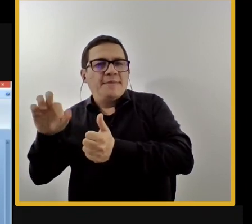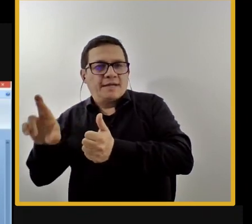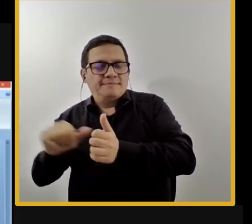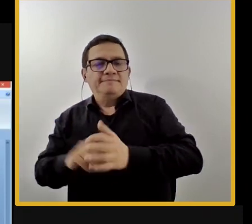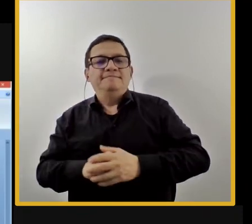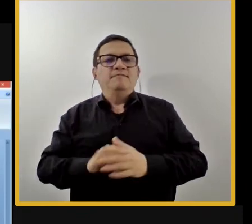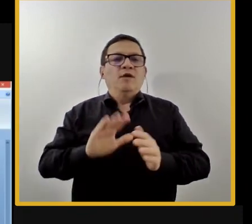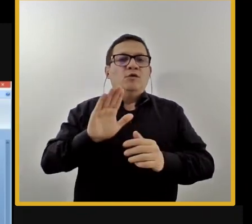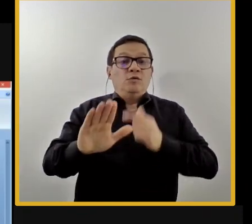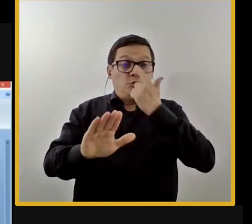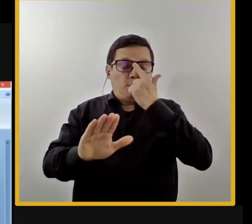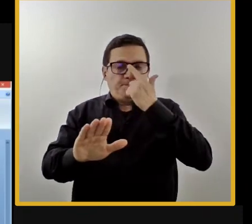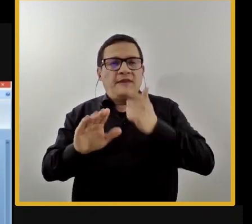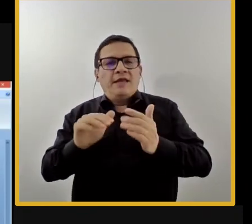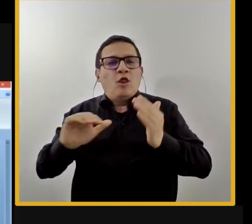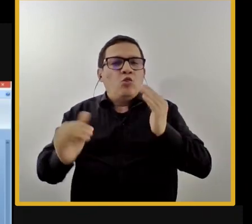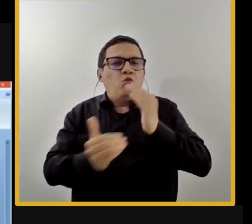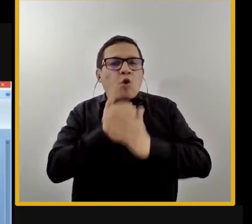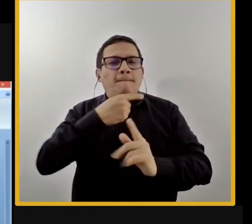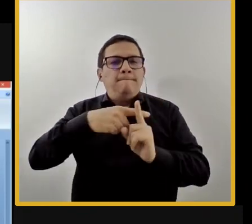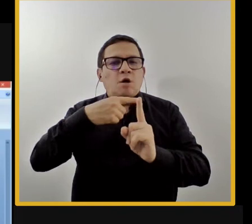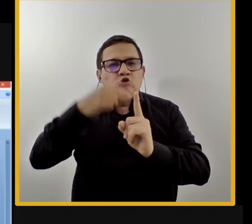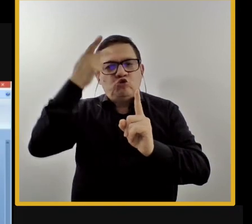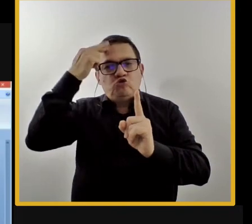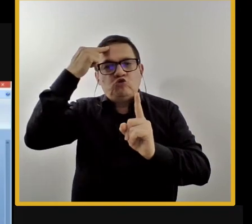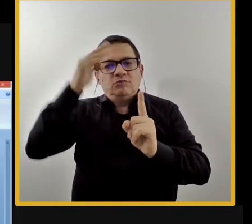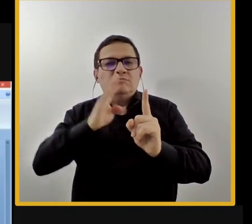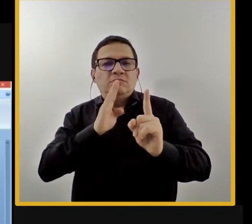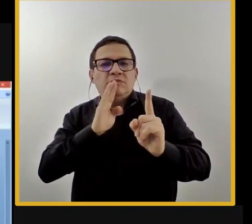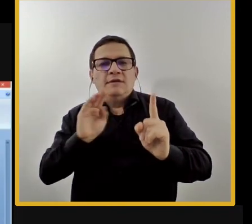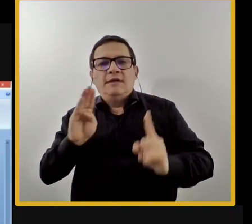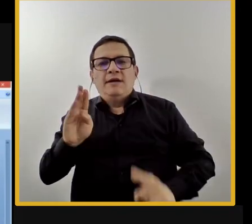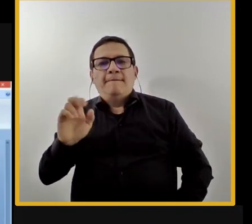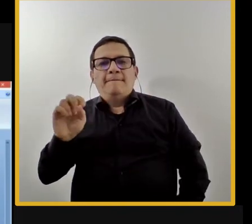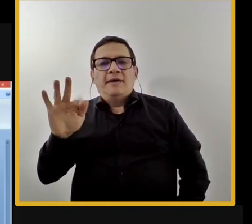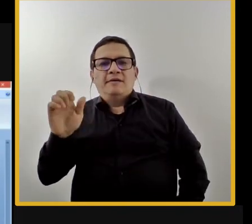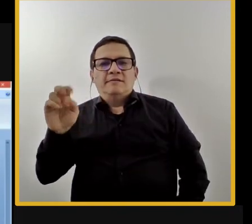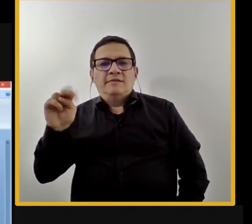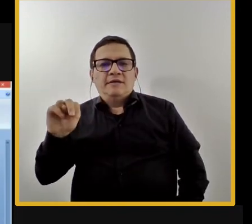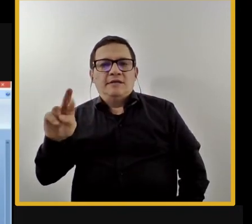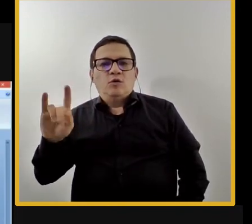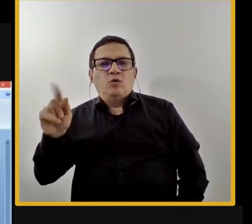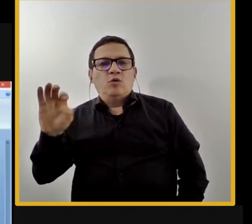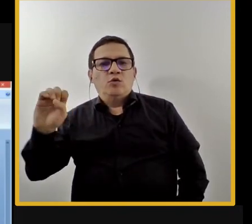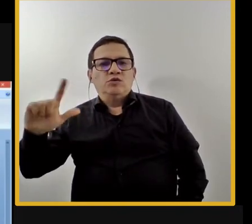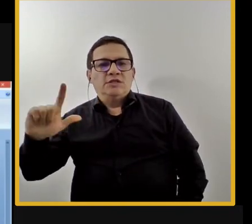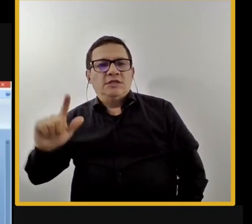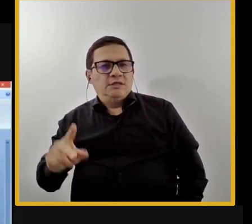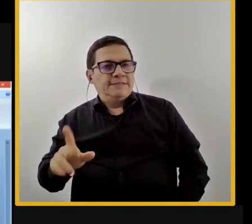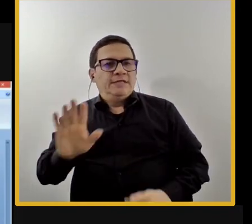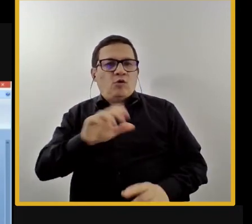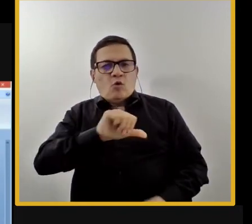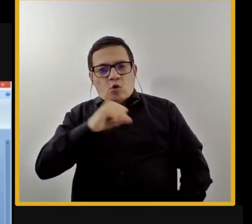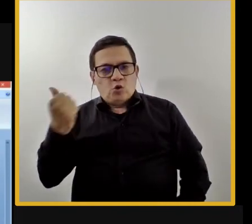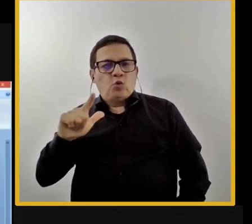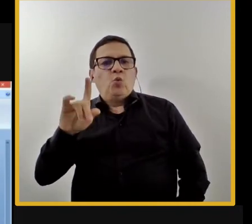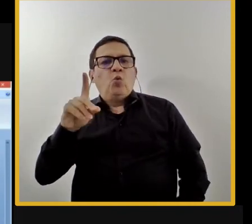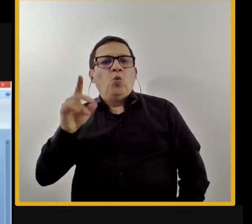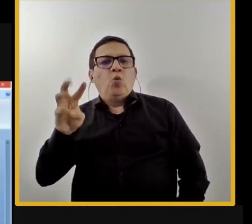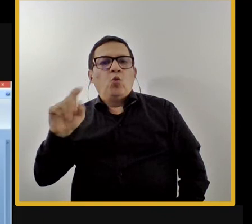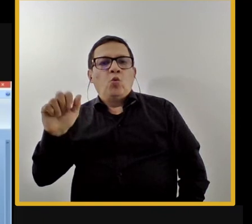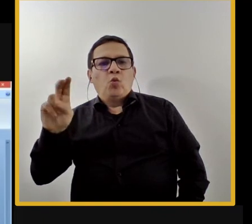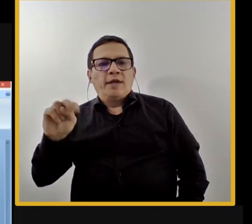El neopositivismo lógico tuvo en Bertrand Russell y Ludwig Wittgenstein sus dos principales